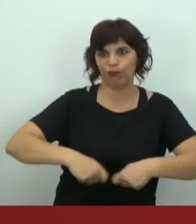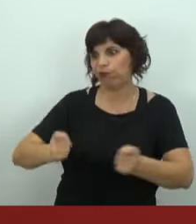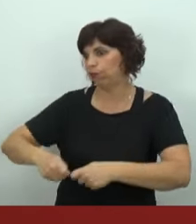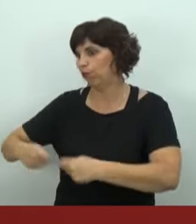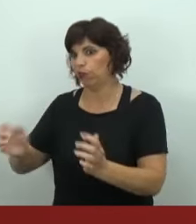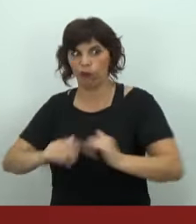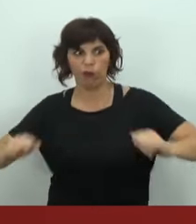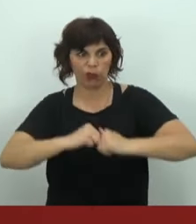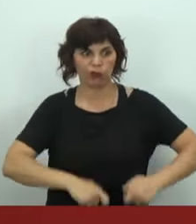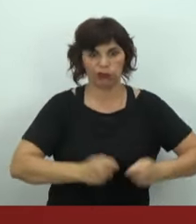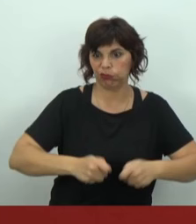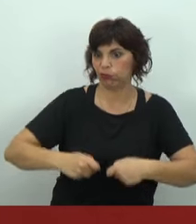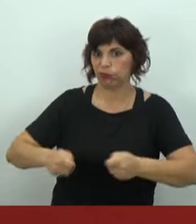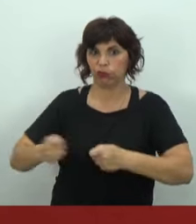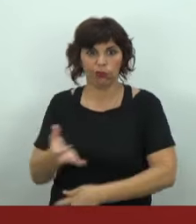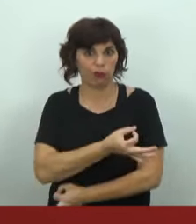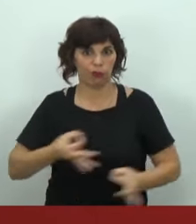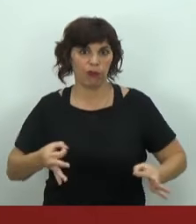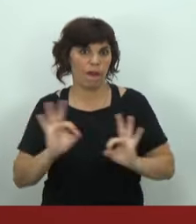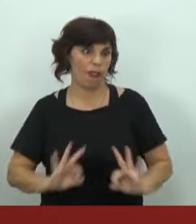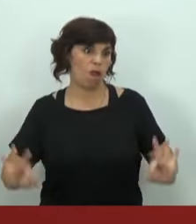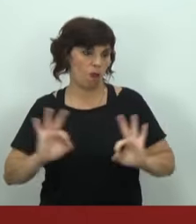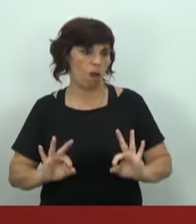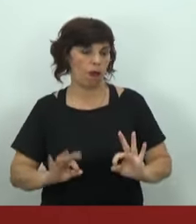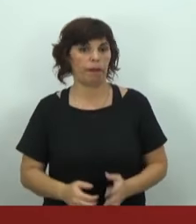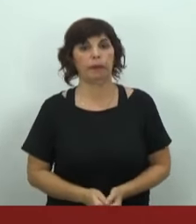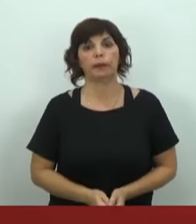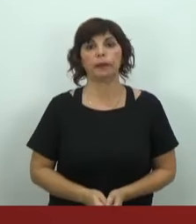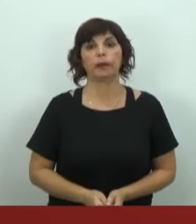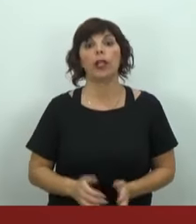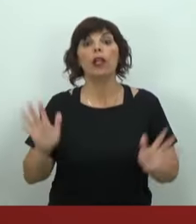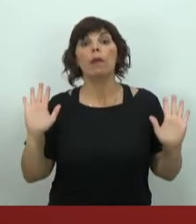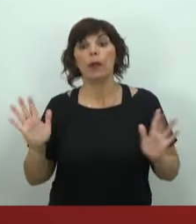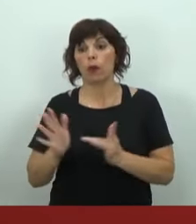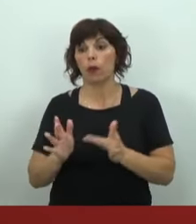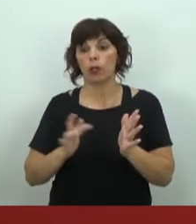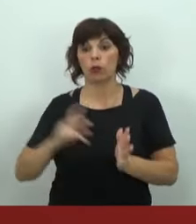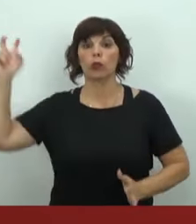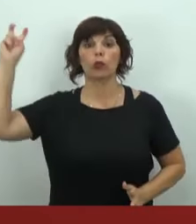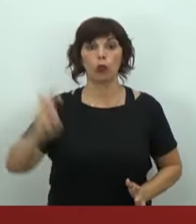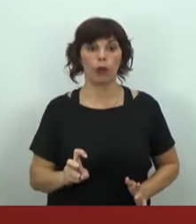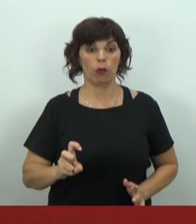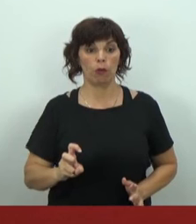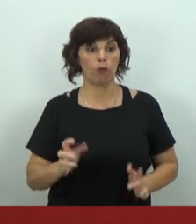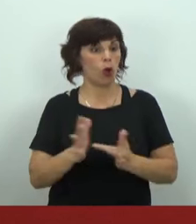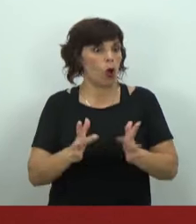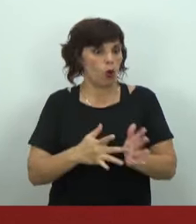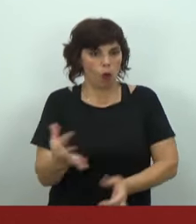Jesucristo y detrás de Jesucristo, nadie ha sido como Él, nadie.